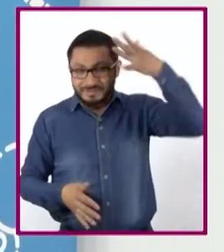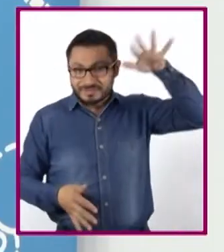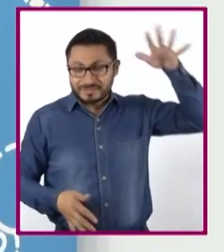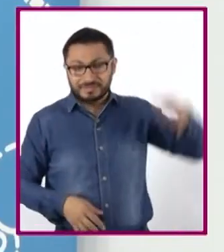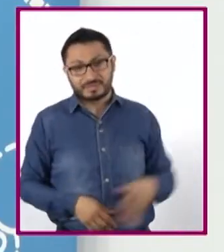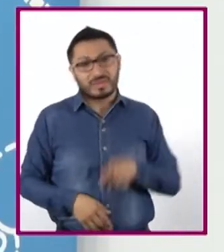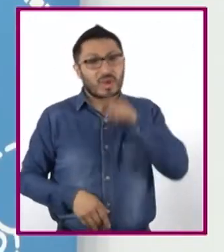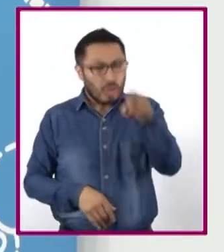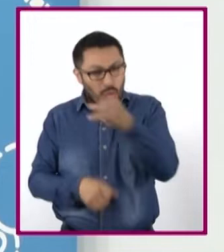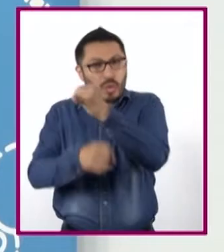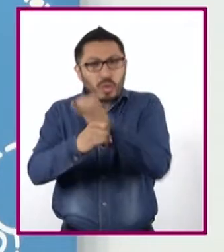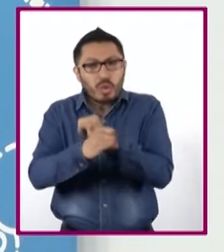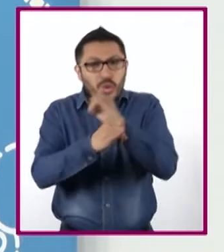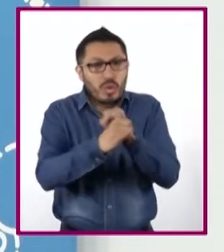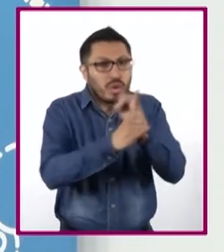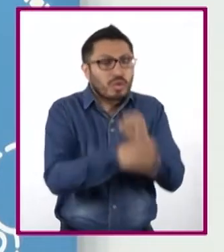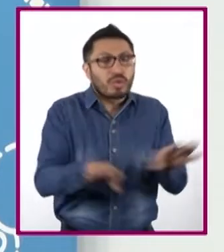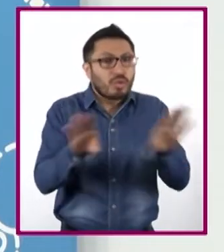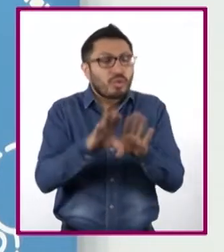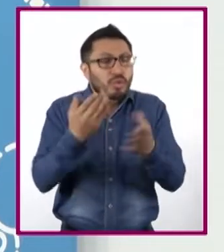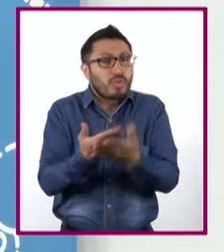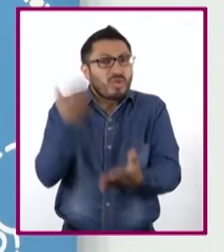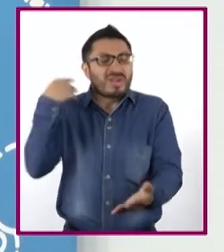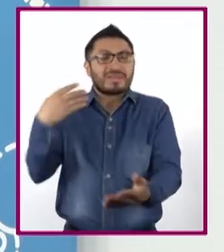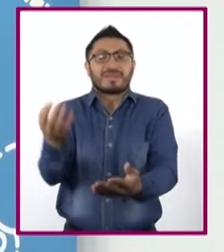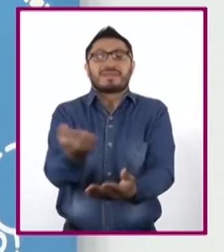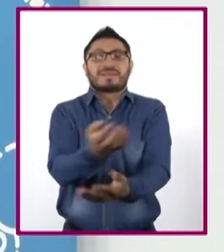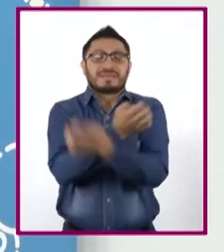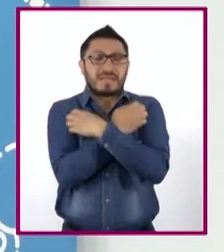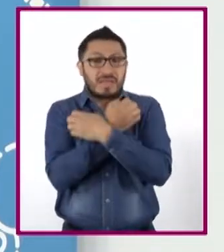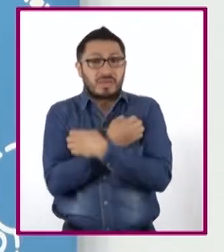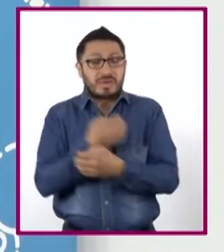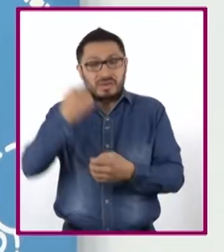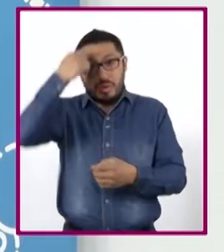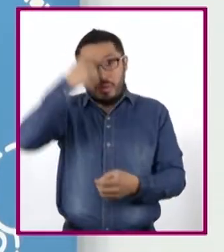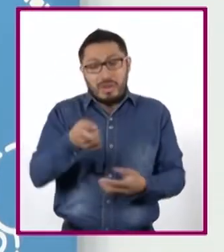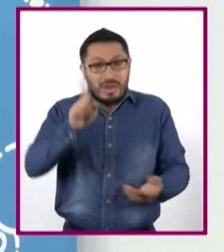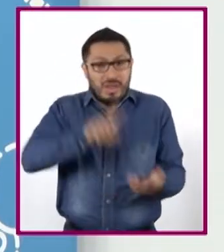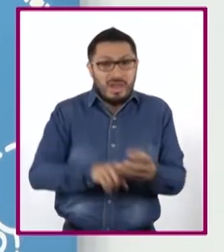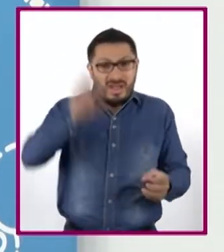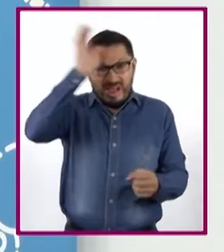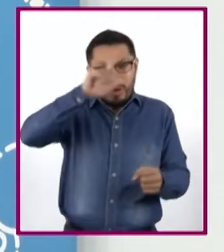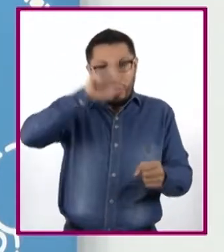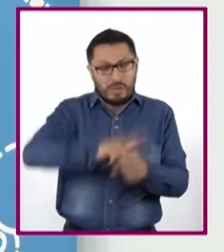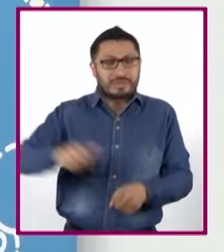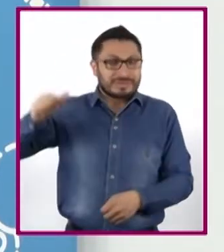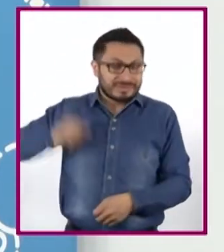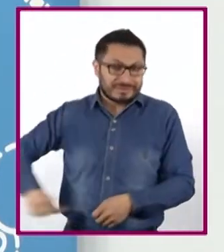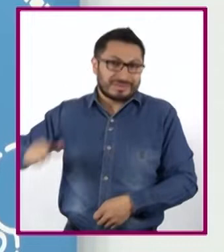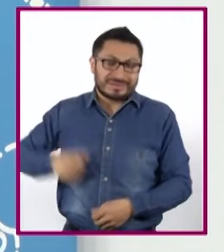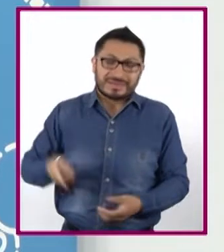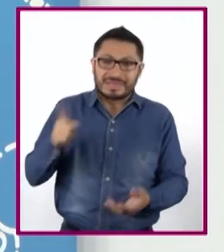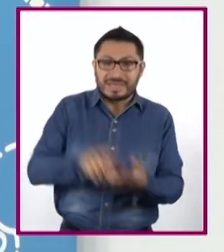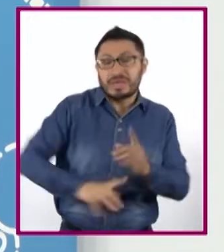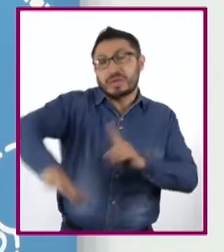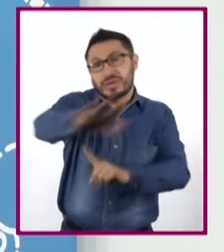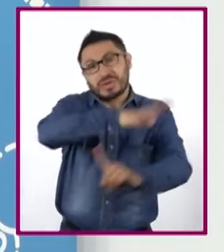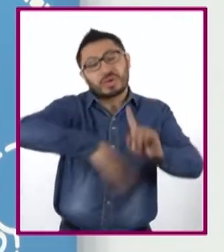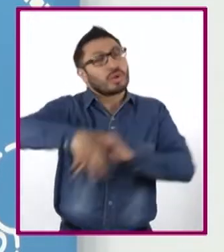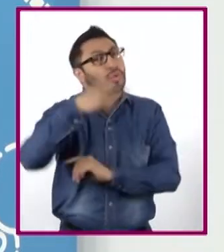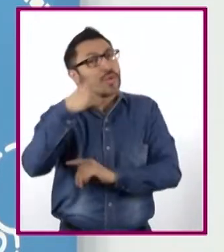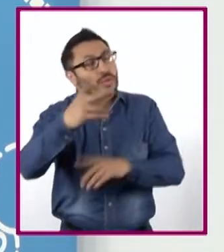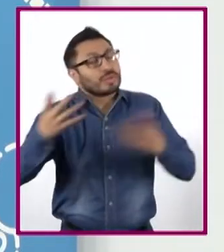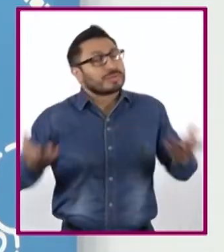¿Puedes investigar cómo era la educación para la o las culturas prehispánicas que había en su estado o localidad? Es posible que